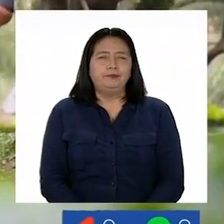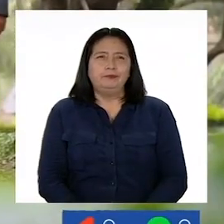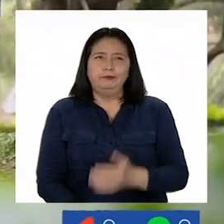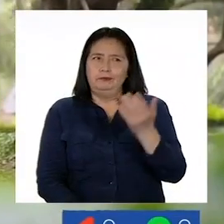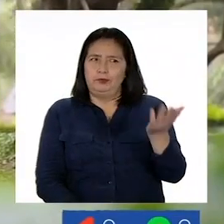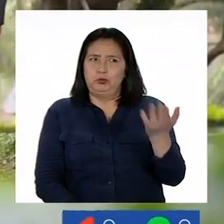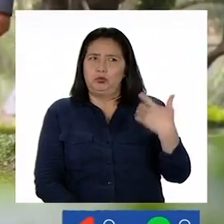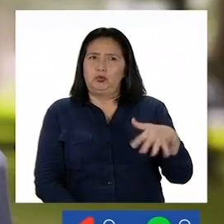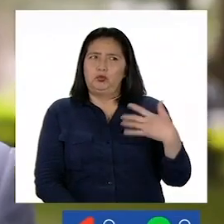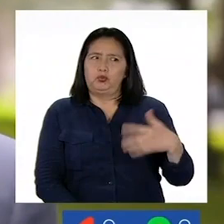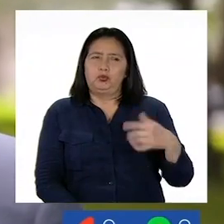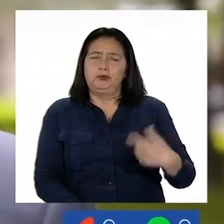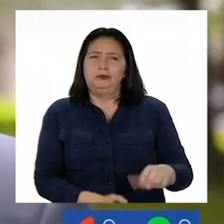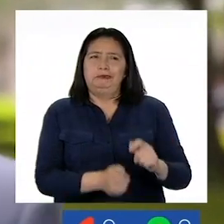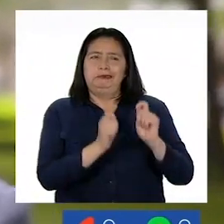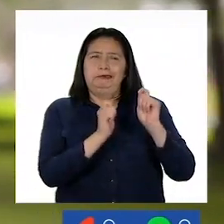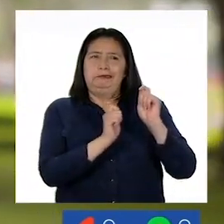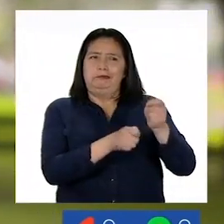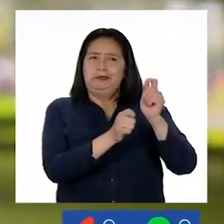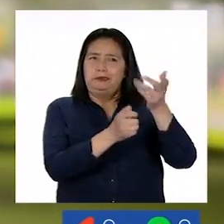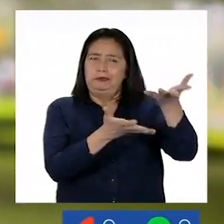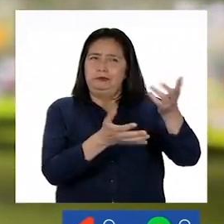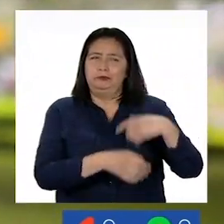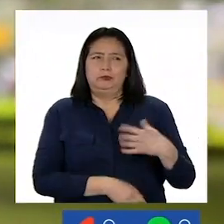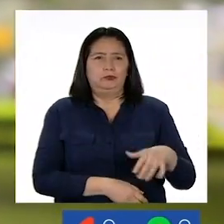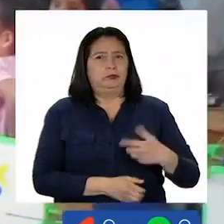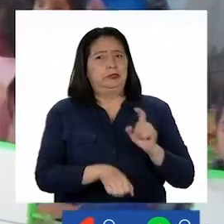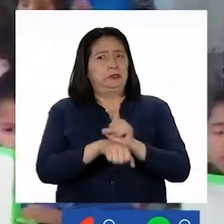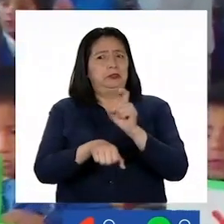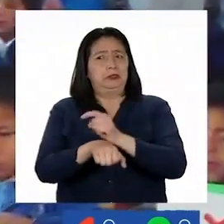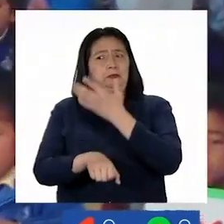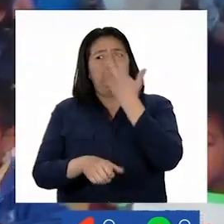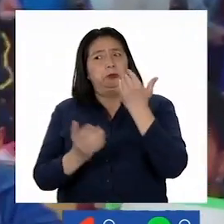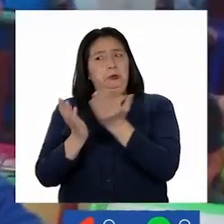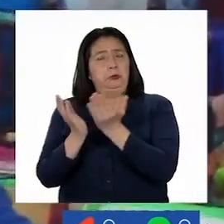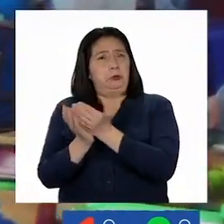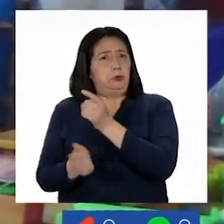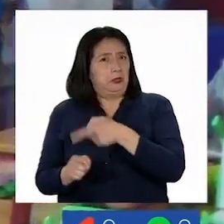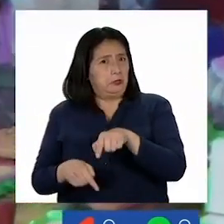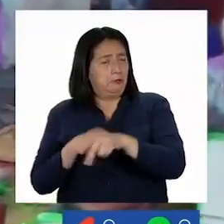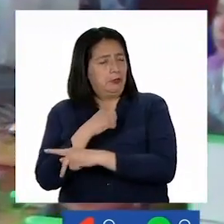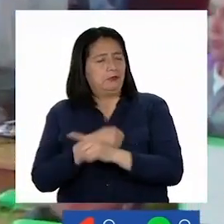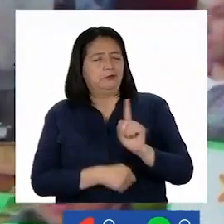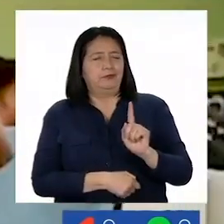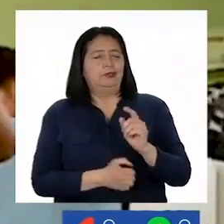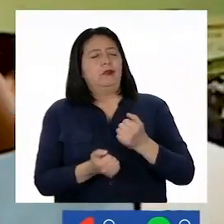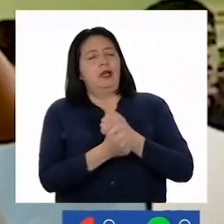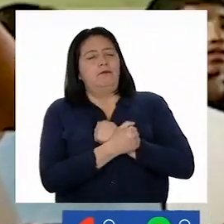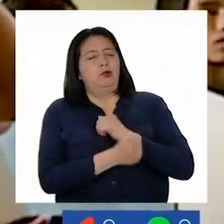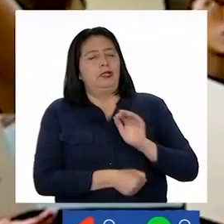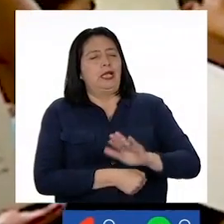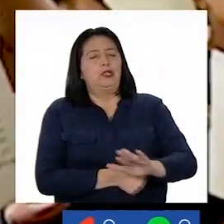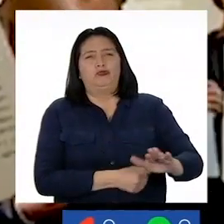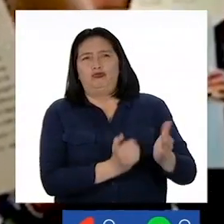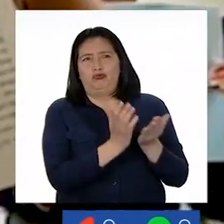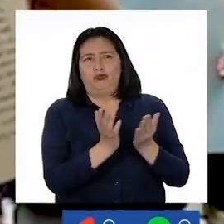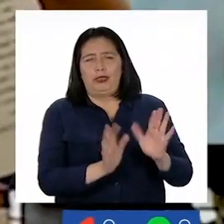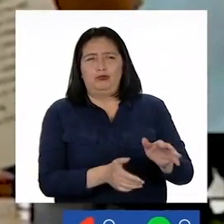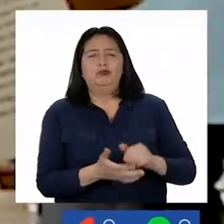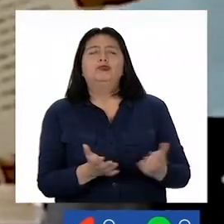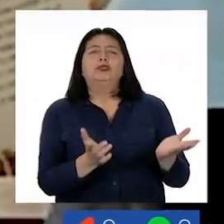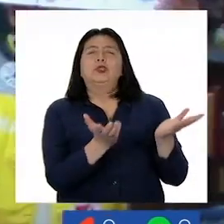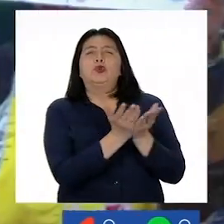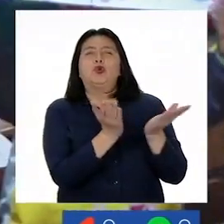Este galardonado maestro podría enseñar en los mejores colegios del país, pero el amor hacia sus alumnos del Colegio